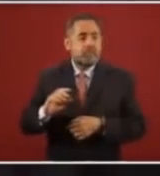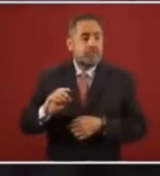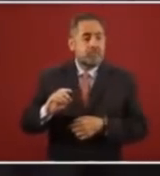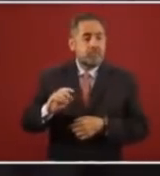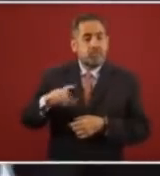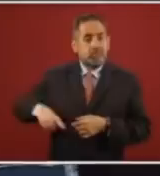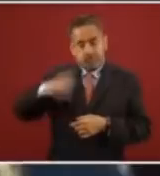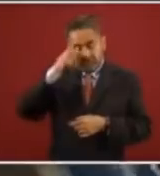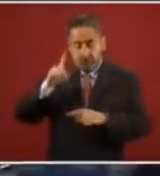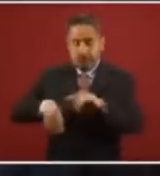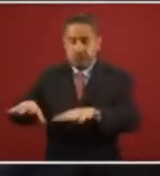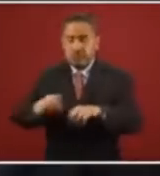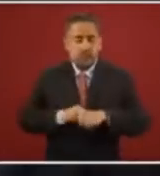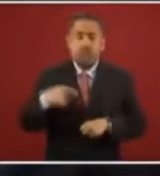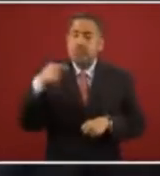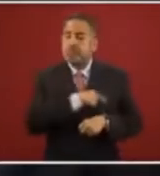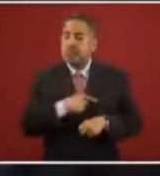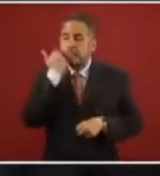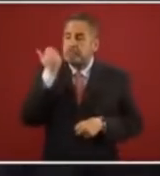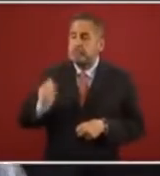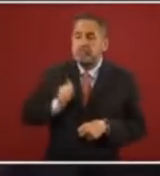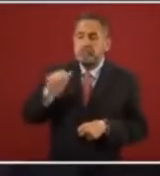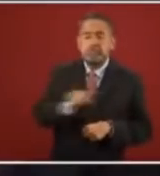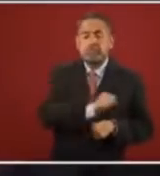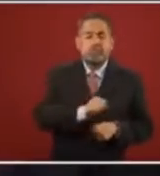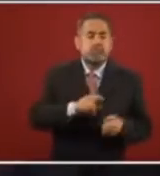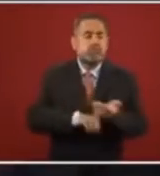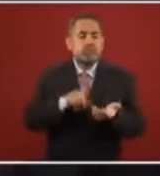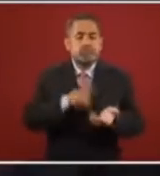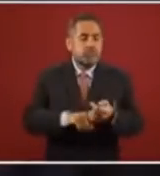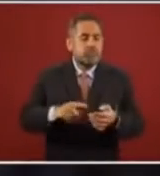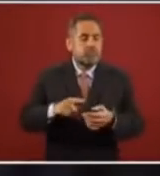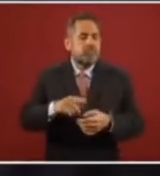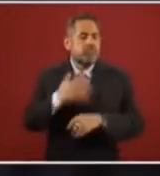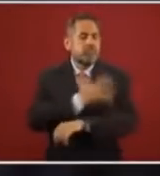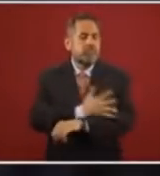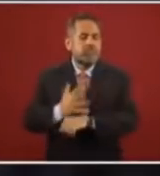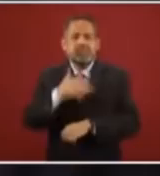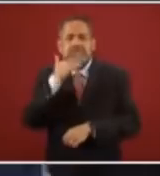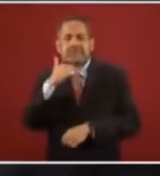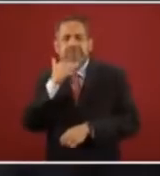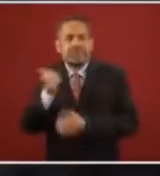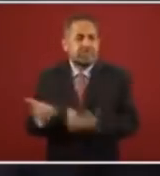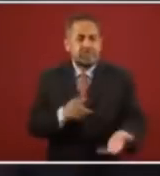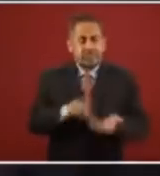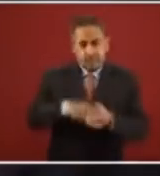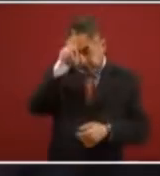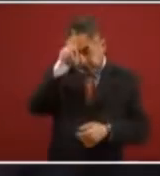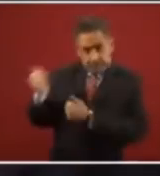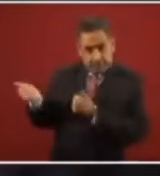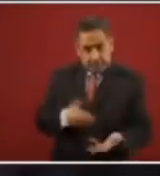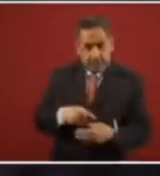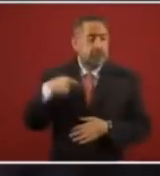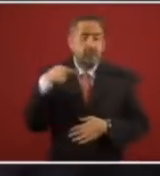México porque se dedicaba a transportar madera peruana de contrabando, y él había, supuestamente